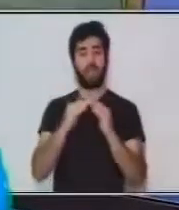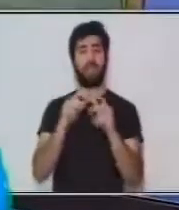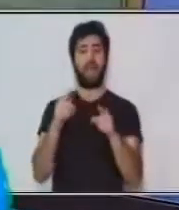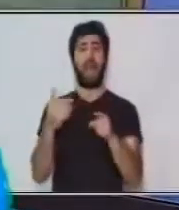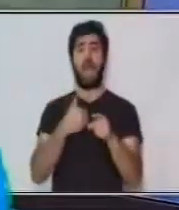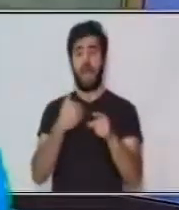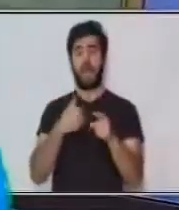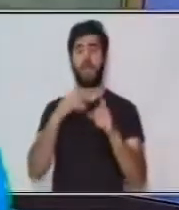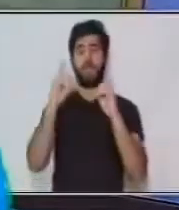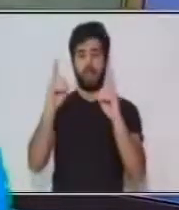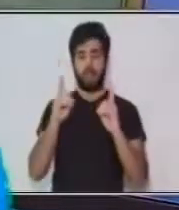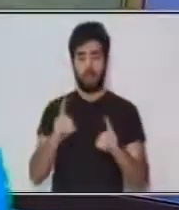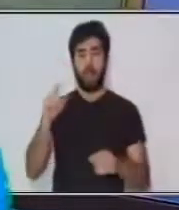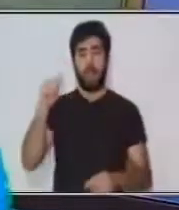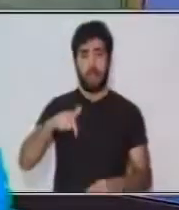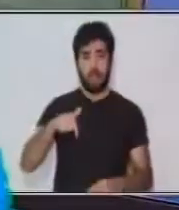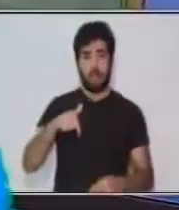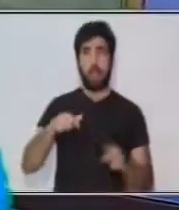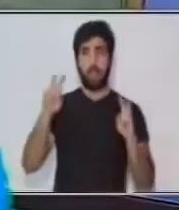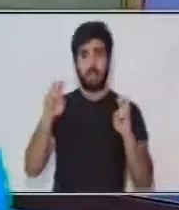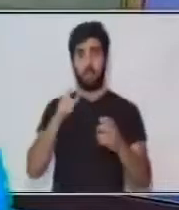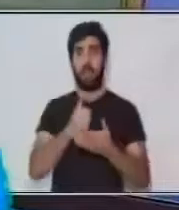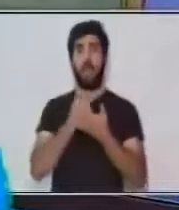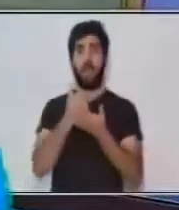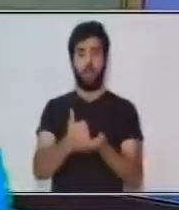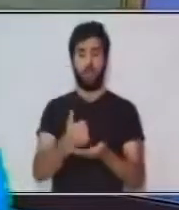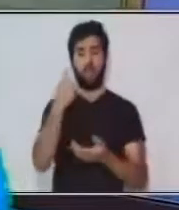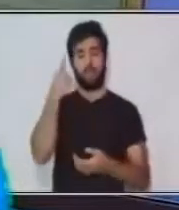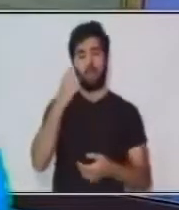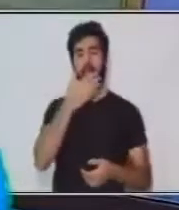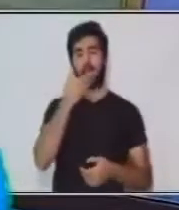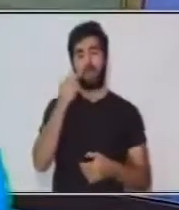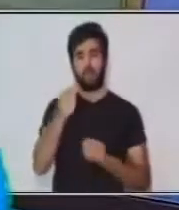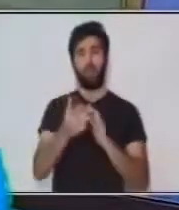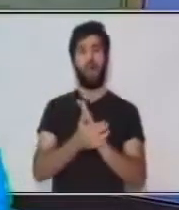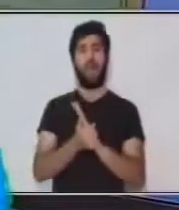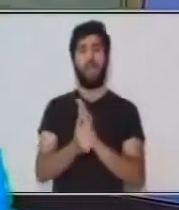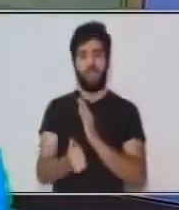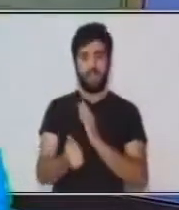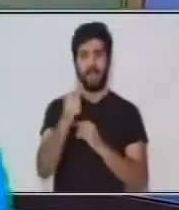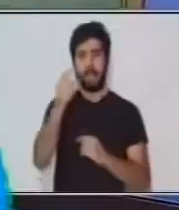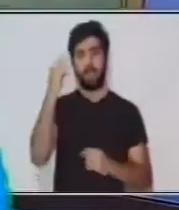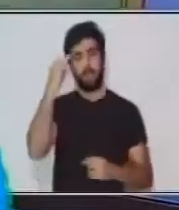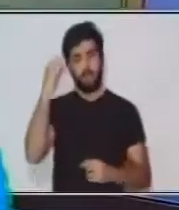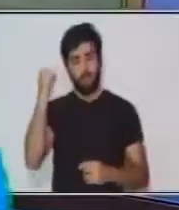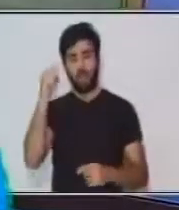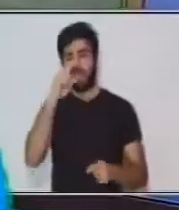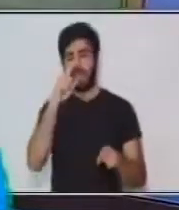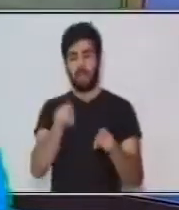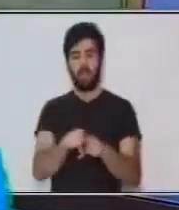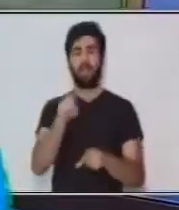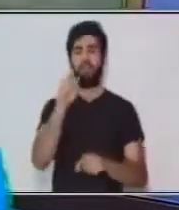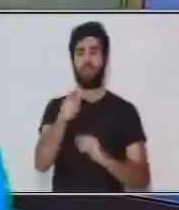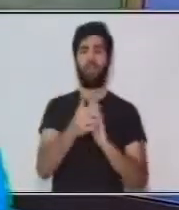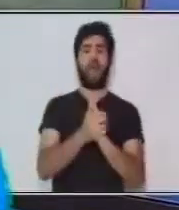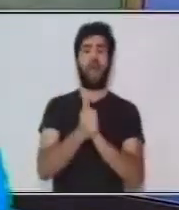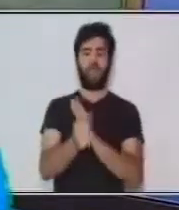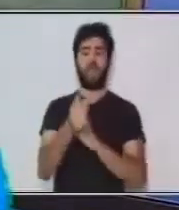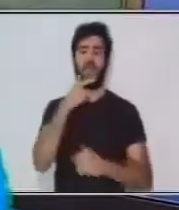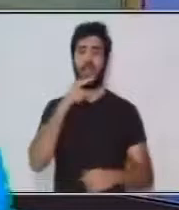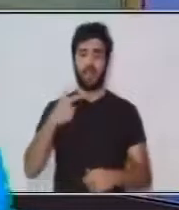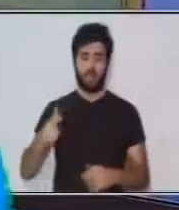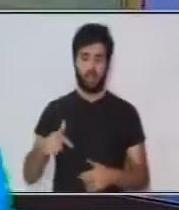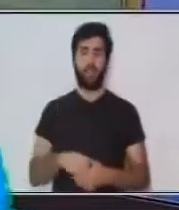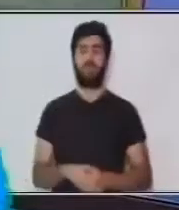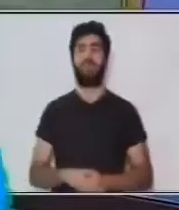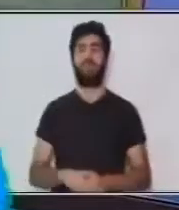este tema les ayudará a ejercitar habilidades y destrezas como la atención, la memoria y la habilidad lingüística. Pero antes